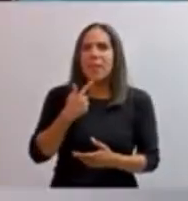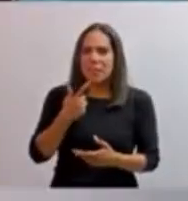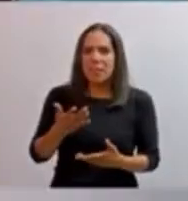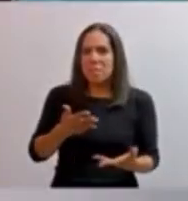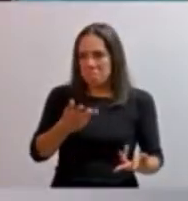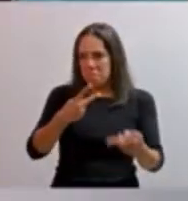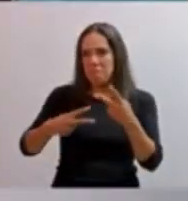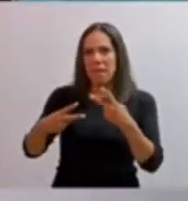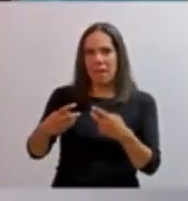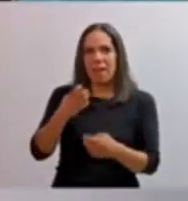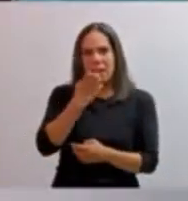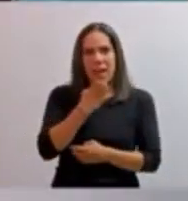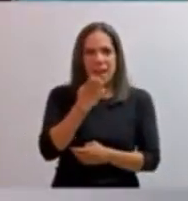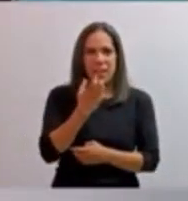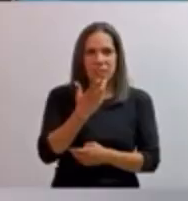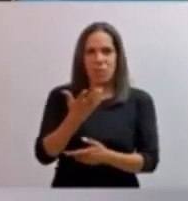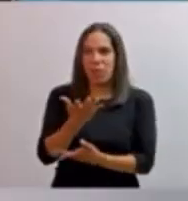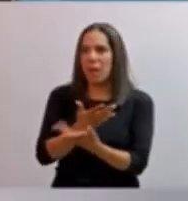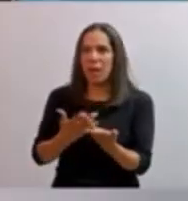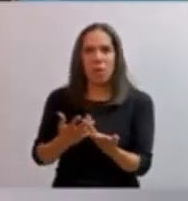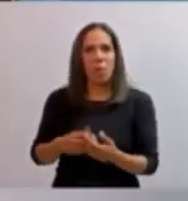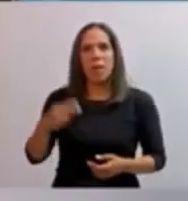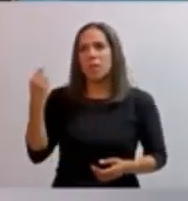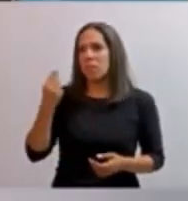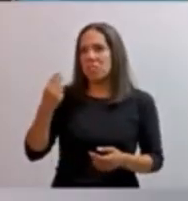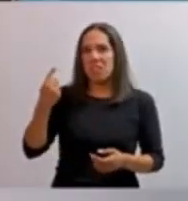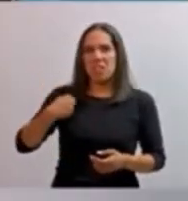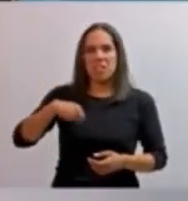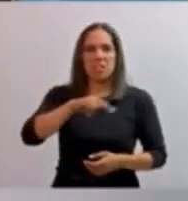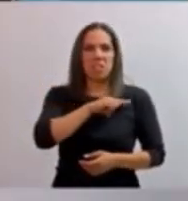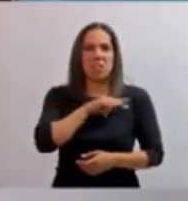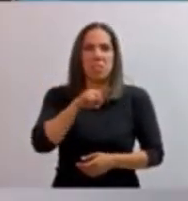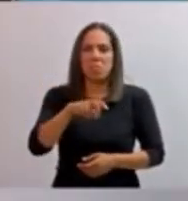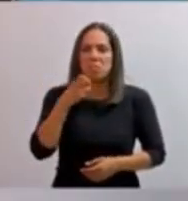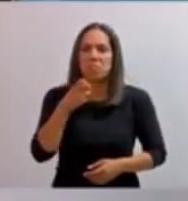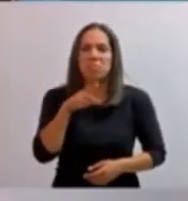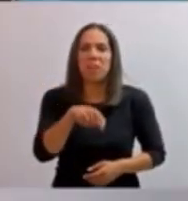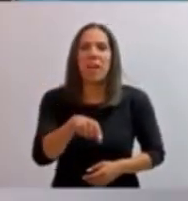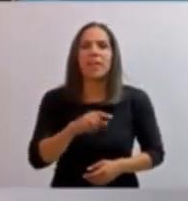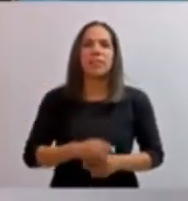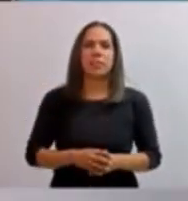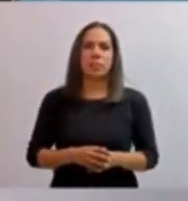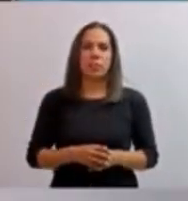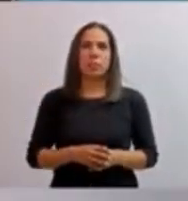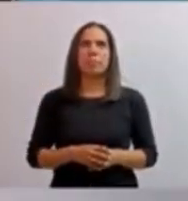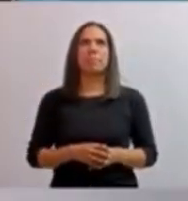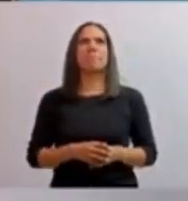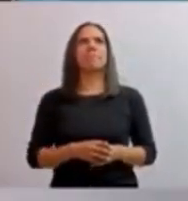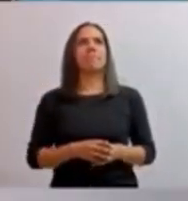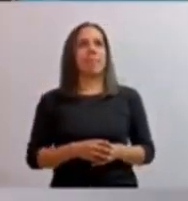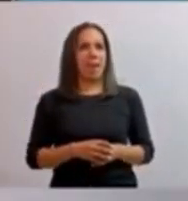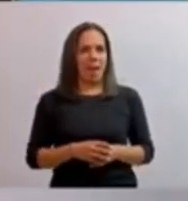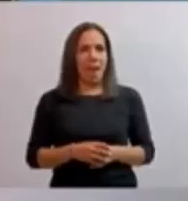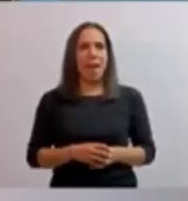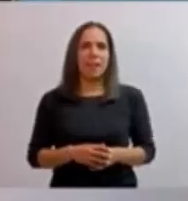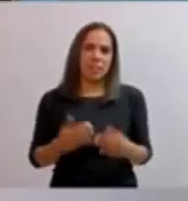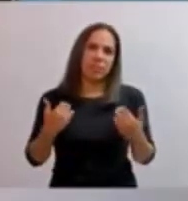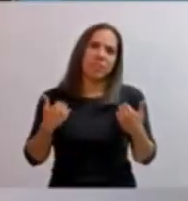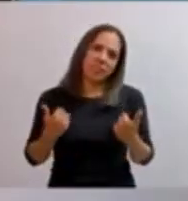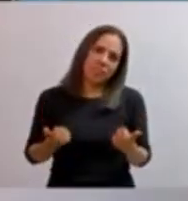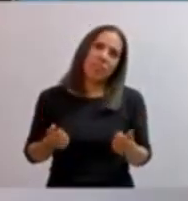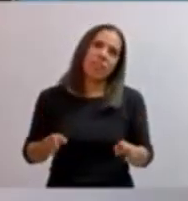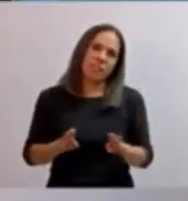escolar, necesitamos concretamente, maestra, esto. Y entonces va a volver a esa realidad del Consejo Técnico